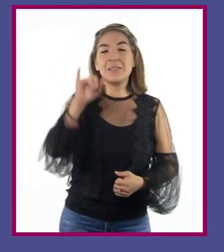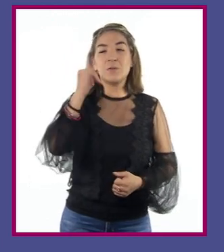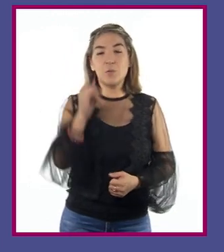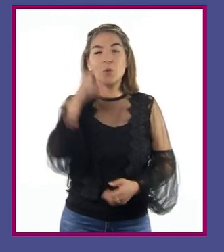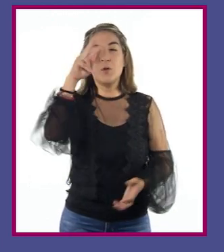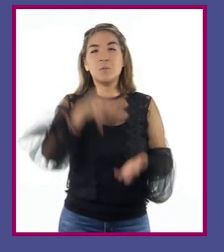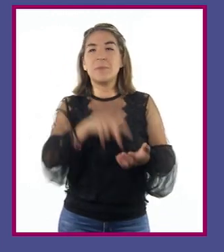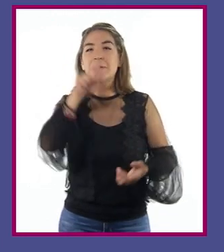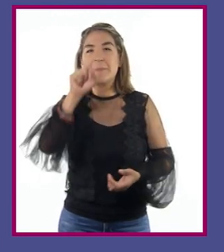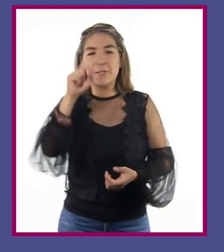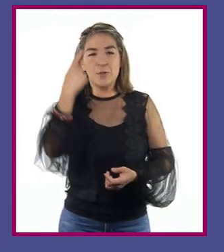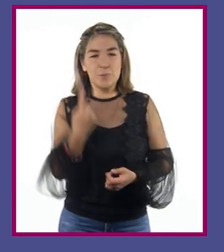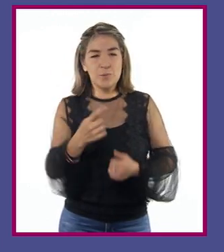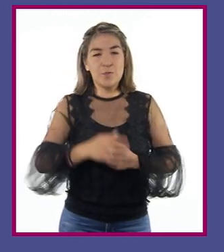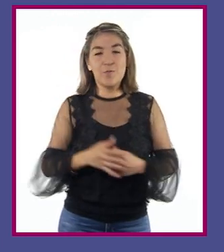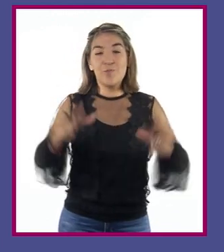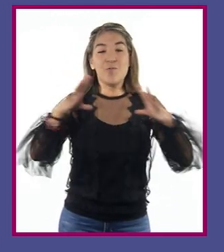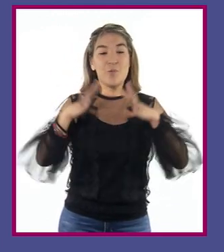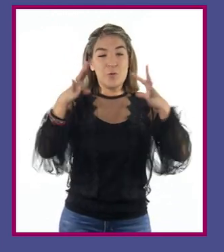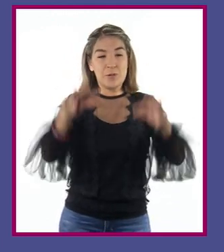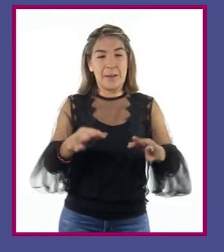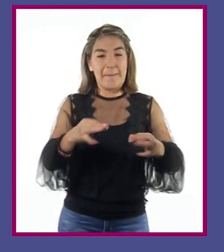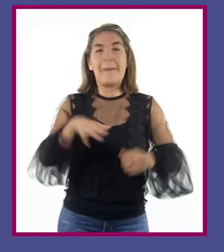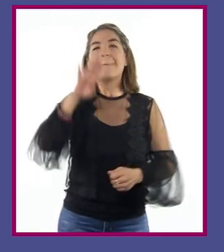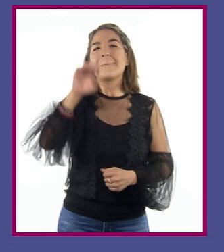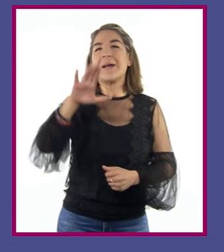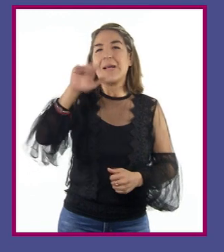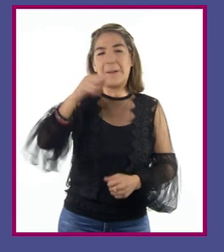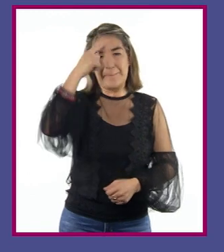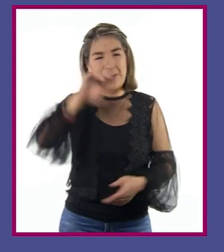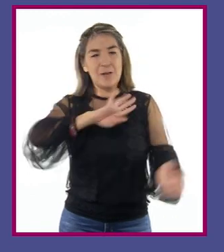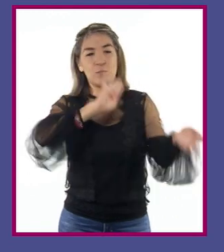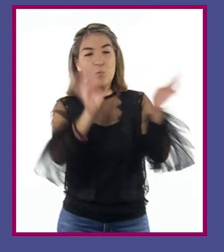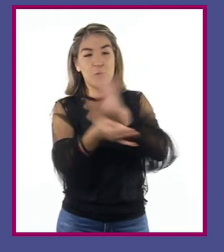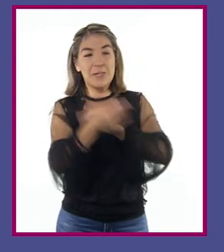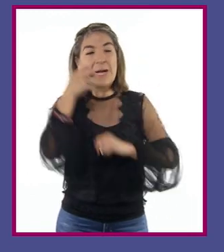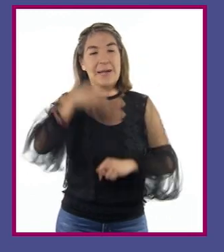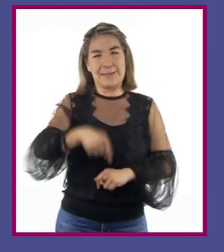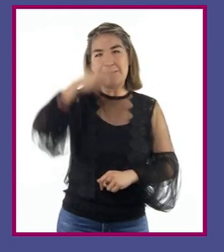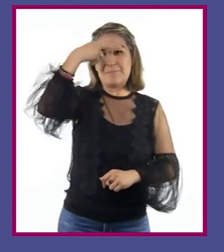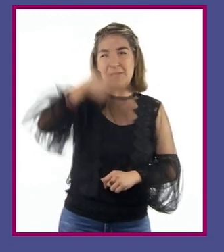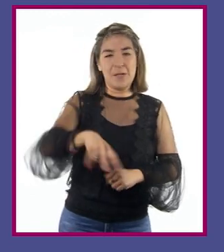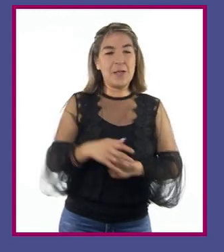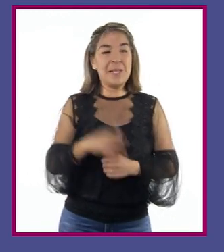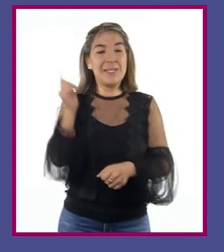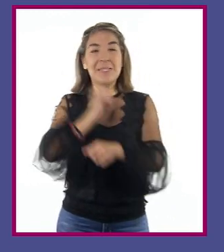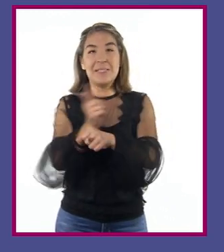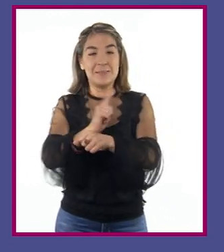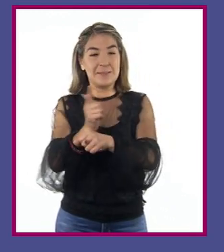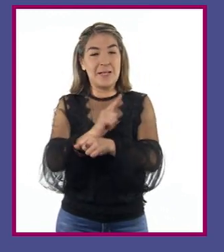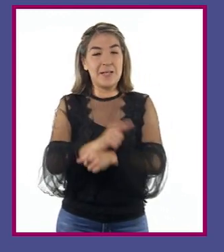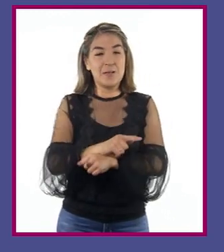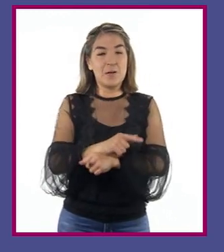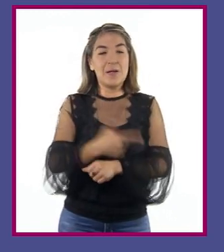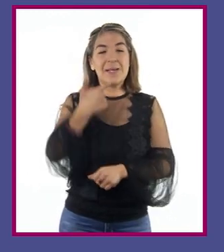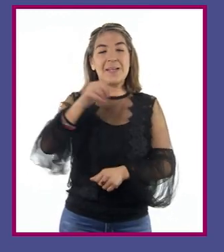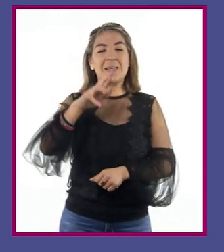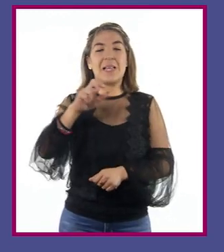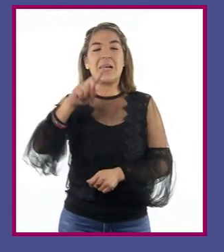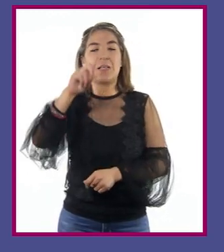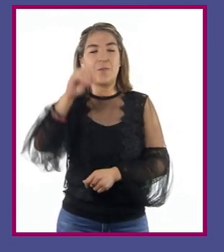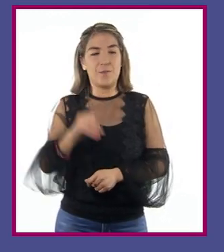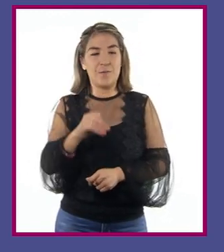de 2021. Fundación Becarios del Mundo, Sección México. Licenciado Gerardo Rodríguez